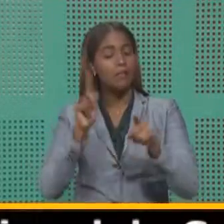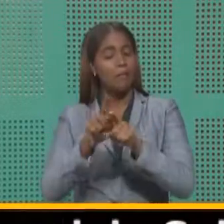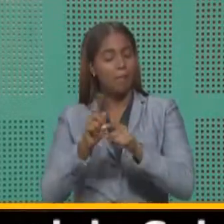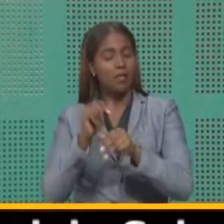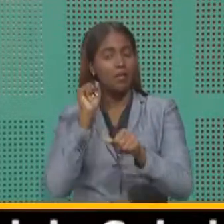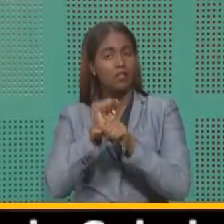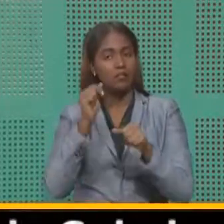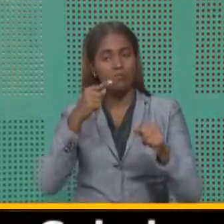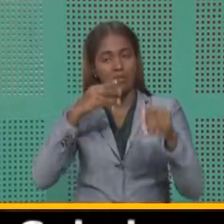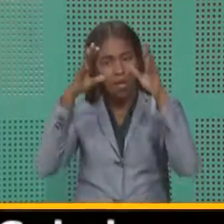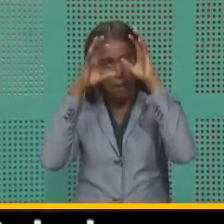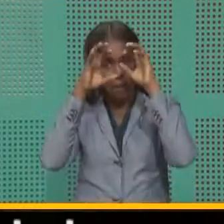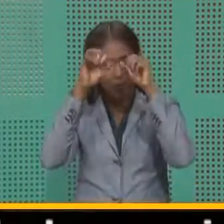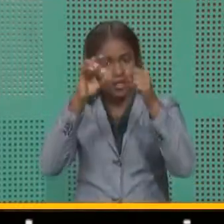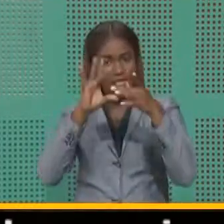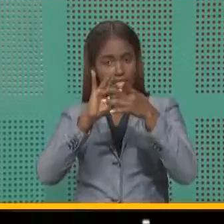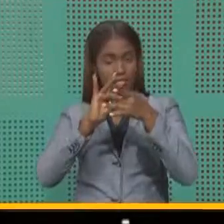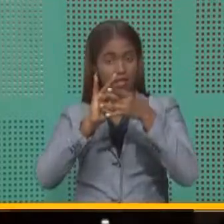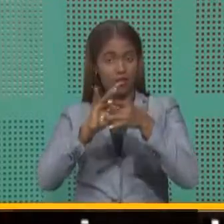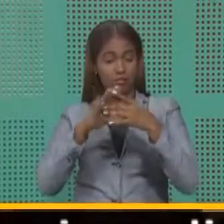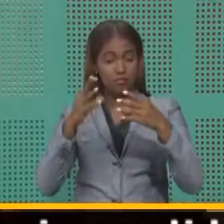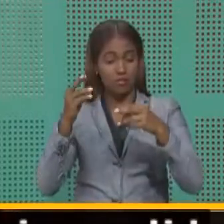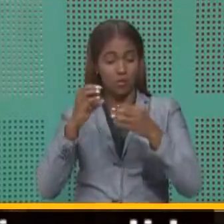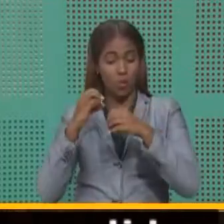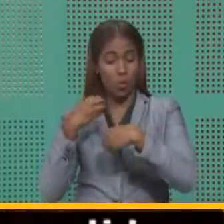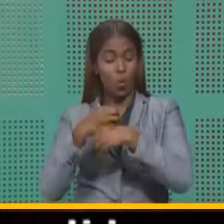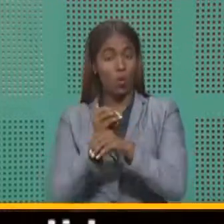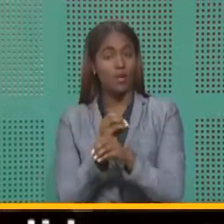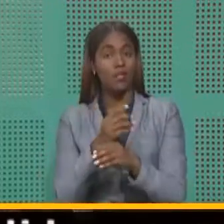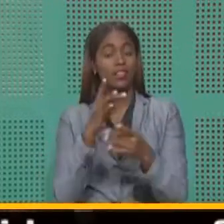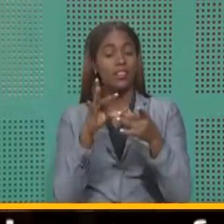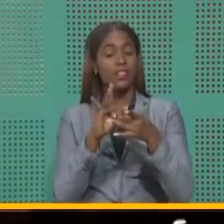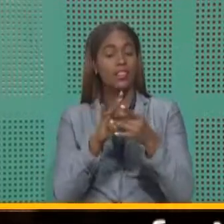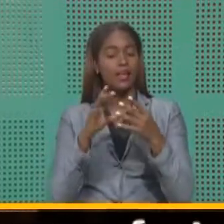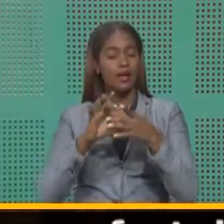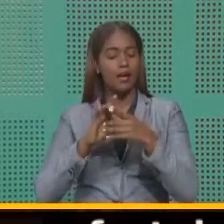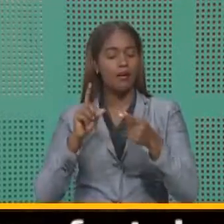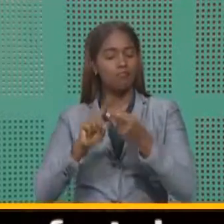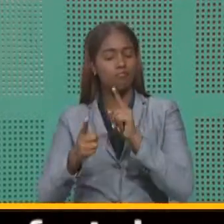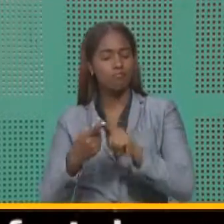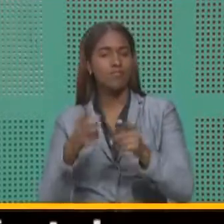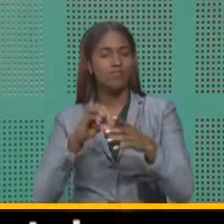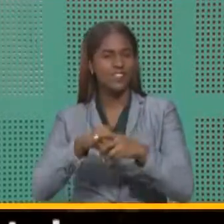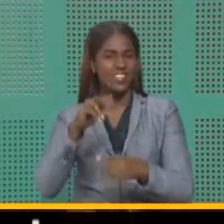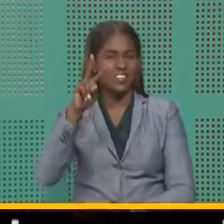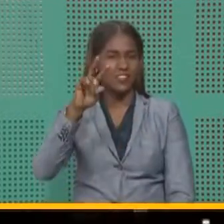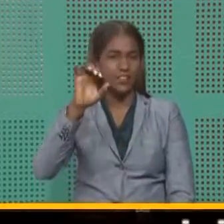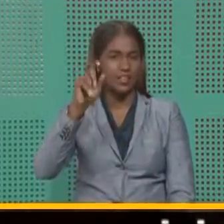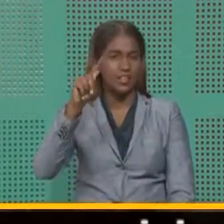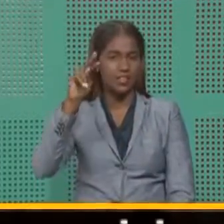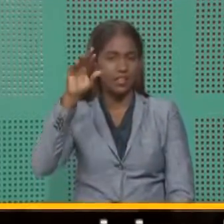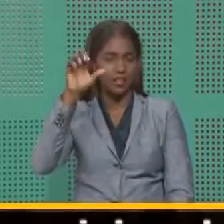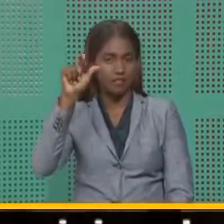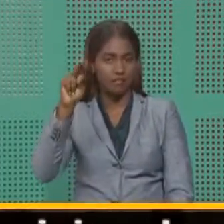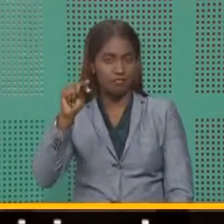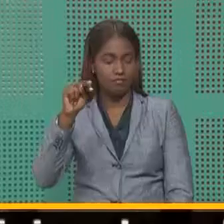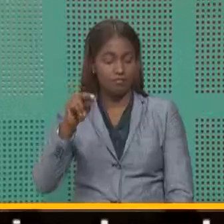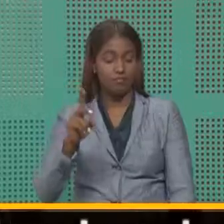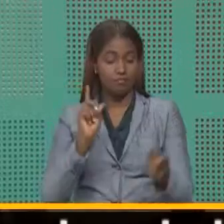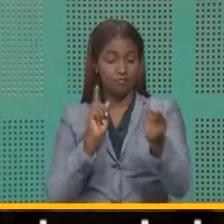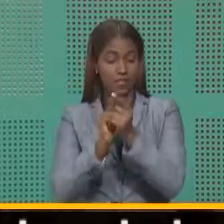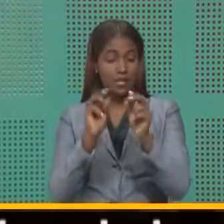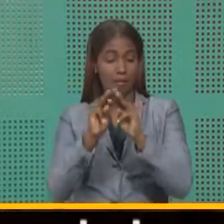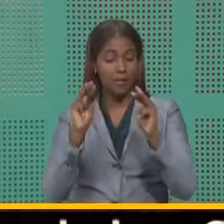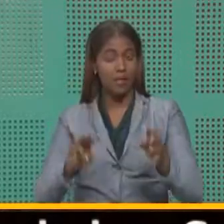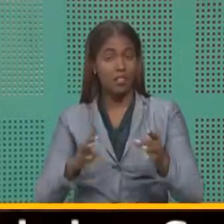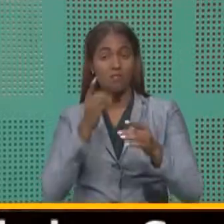como presidenta de la unión de organizaciones de amistad de vietnam en el encuentro el ministro dominicano